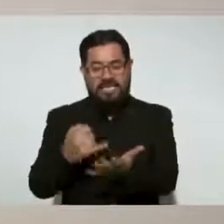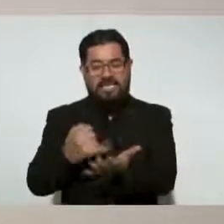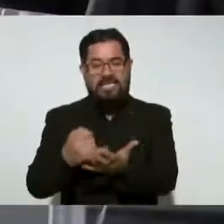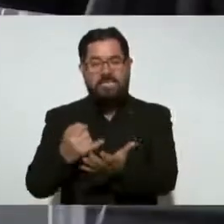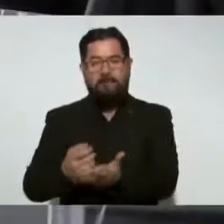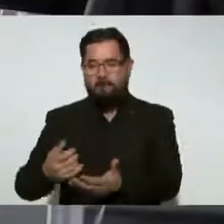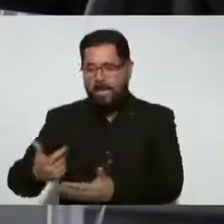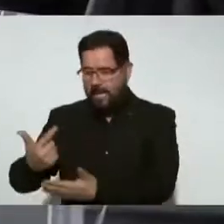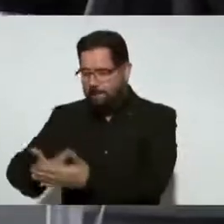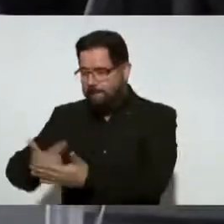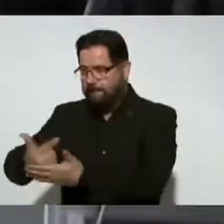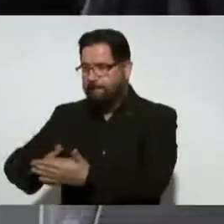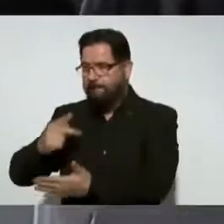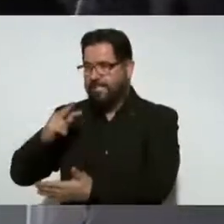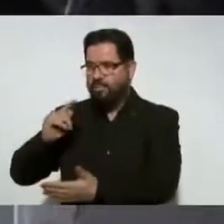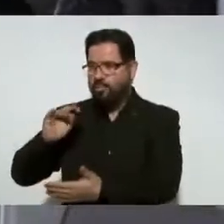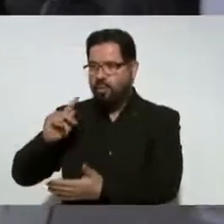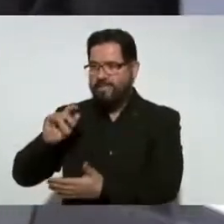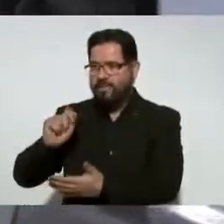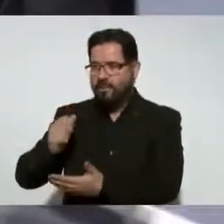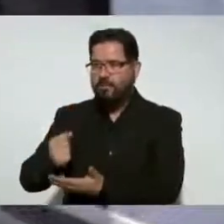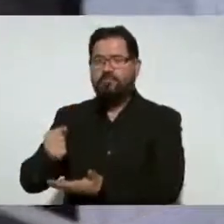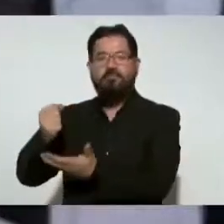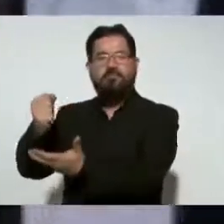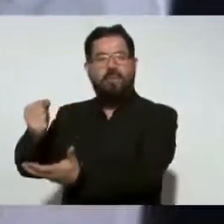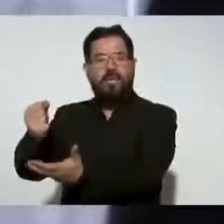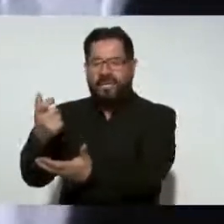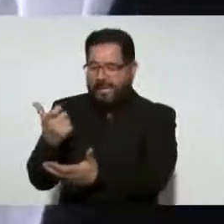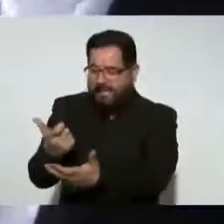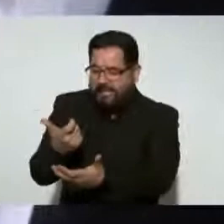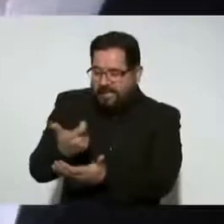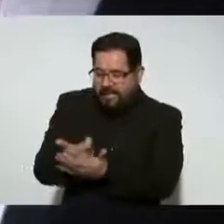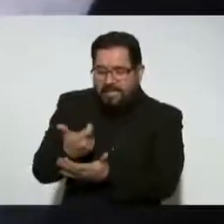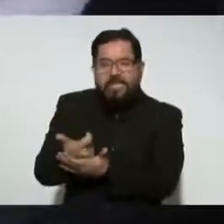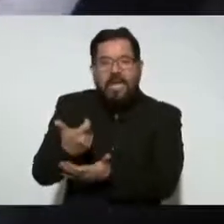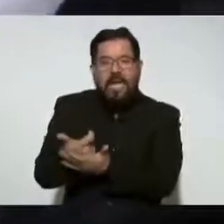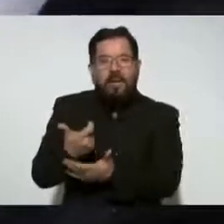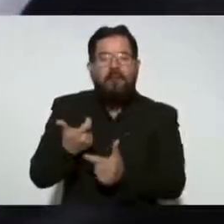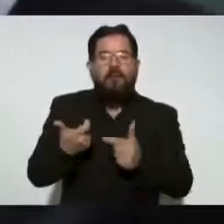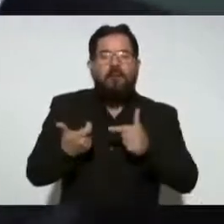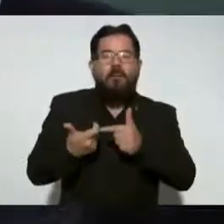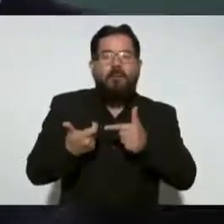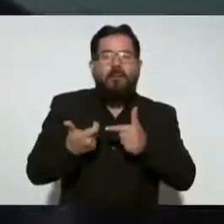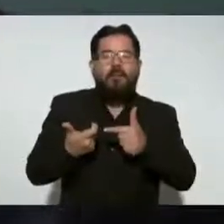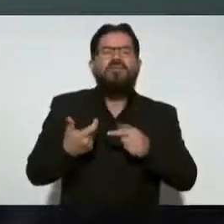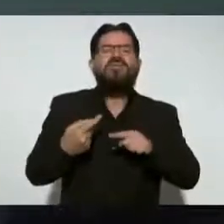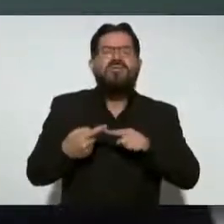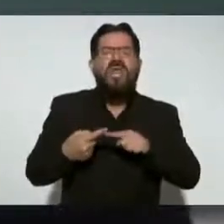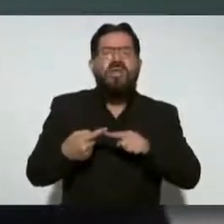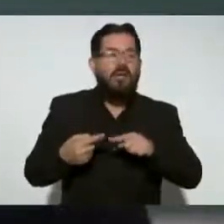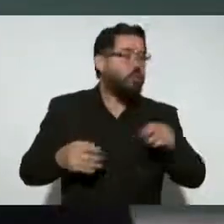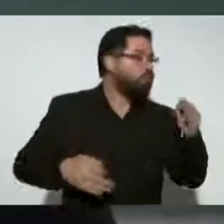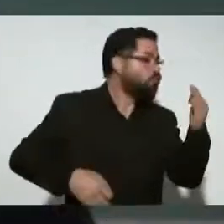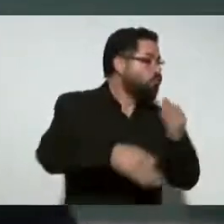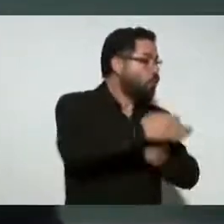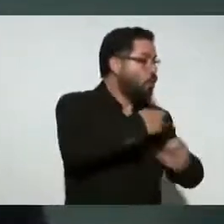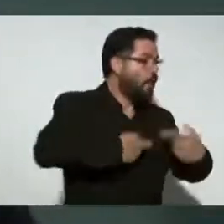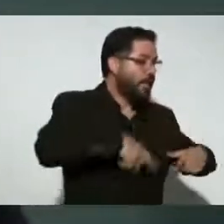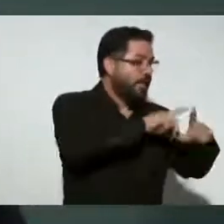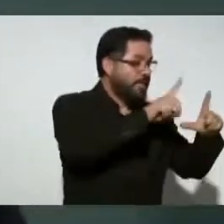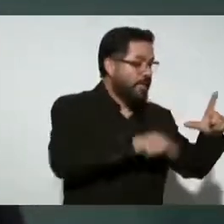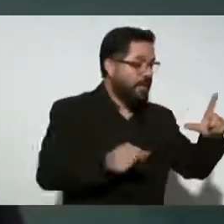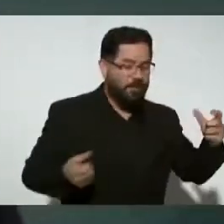presupuesto. Y ese dinero del presupuesto es dinero del pueblo y es el que se